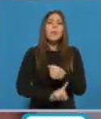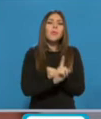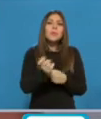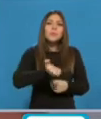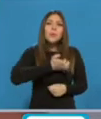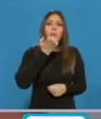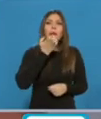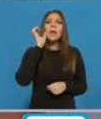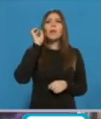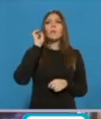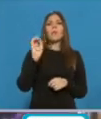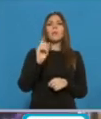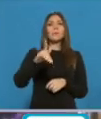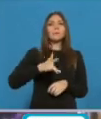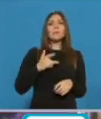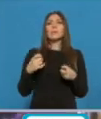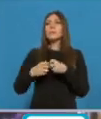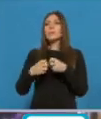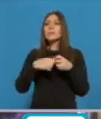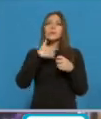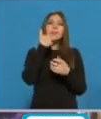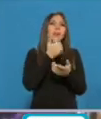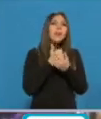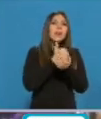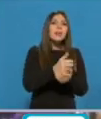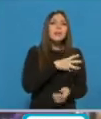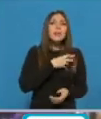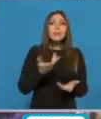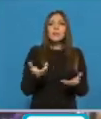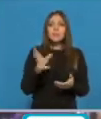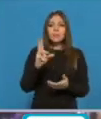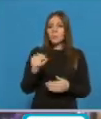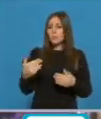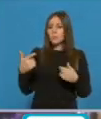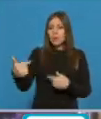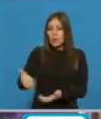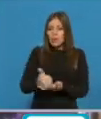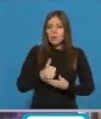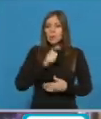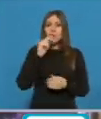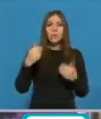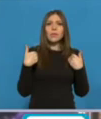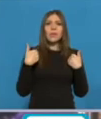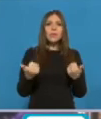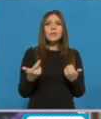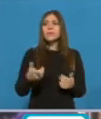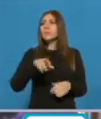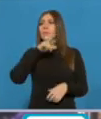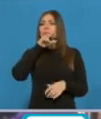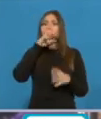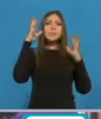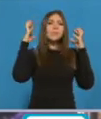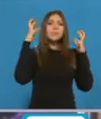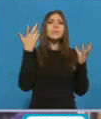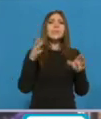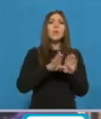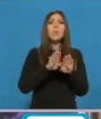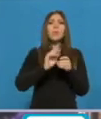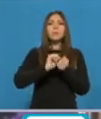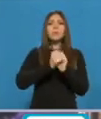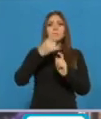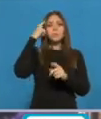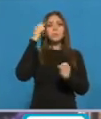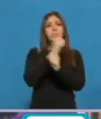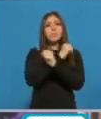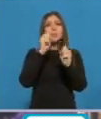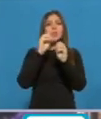colegio y entonces te genera ansiedad porque dices, quiero ayudar a mi hijo, pero es que este no me está entendiendo. Entonces estás tan preocupada que tu manera de reaccionar es el enojo. Claro.